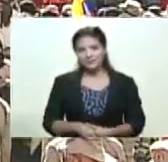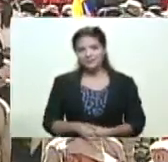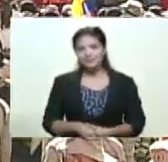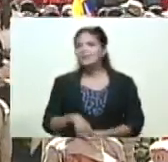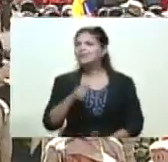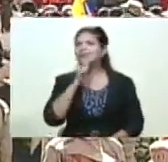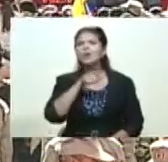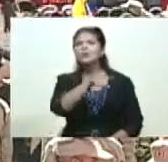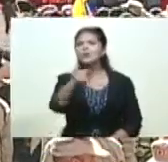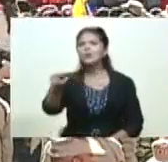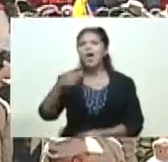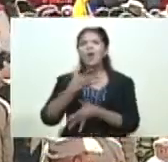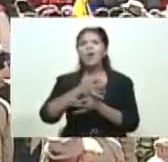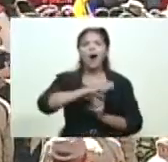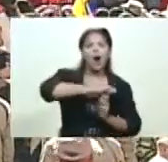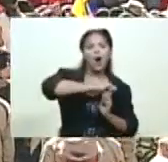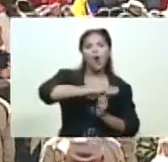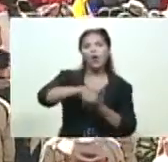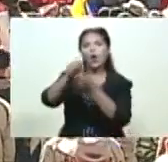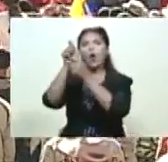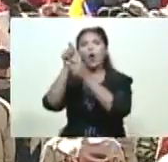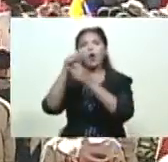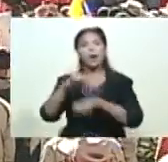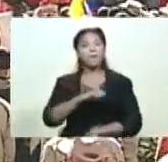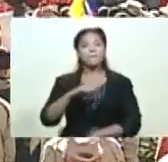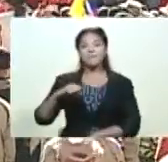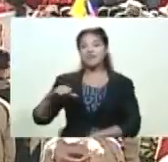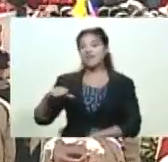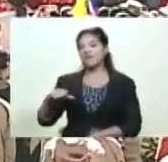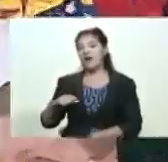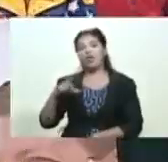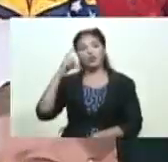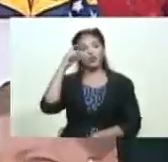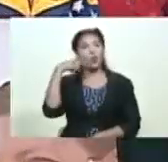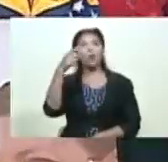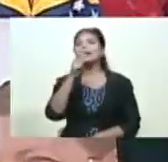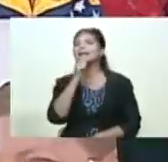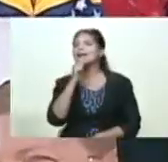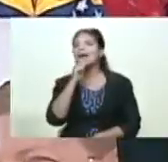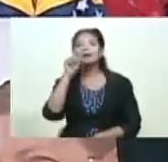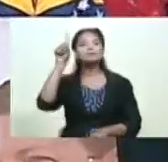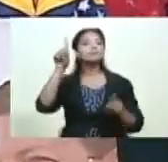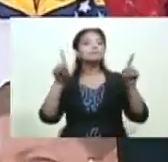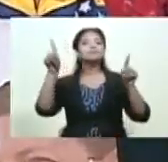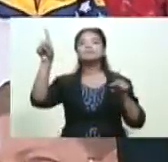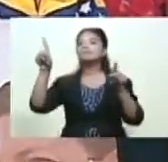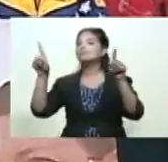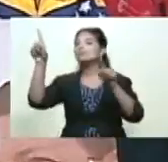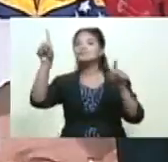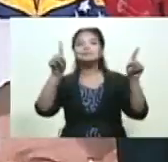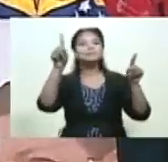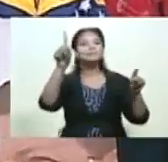¿Quiénes de ustedes juegan golf en su campo privado de golf todos los días? Levanten la mano.